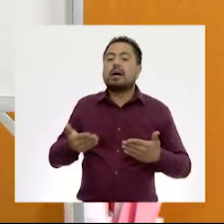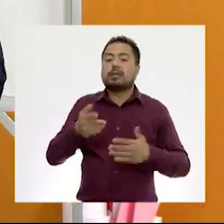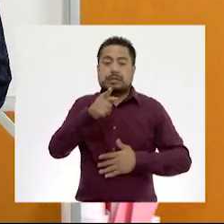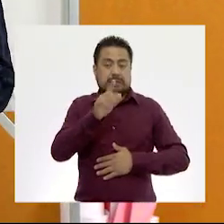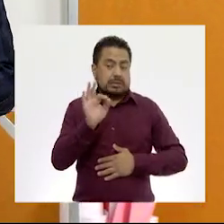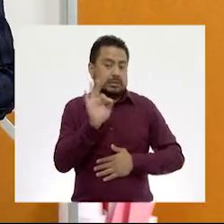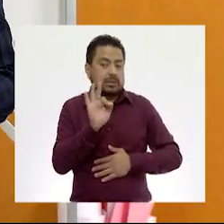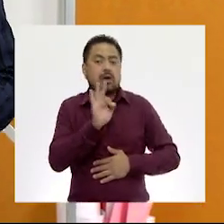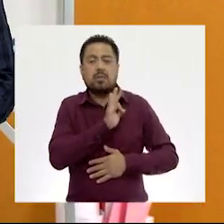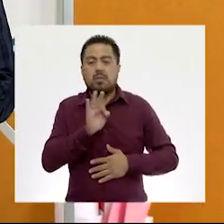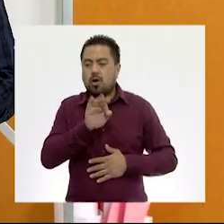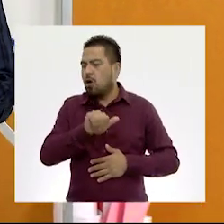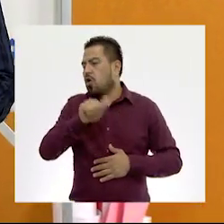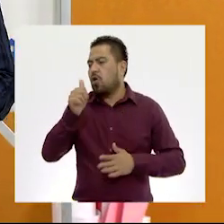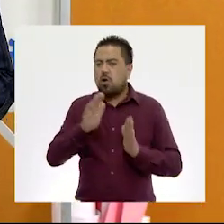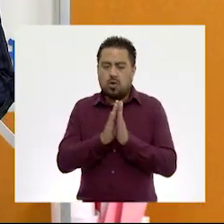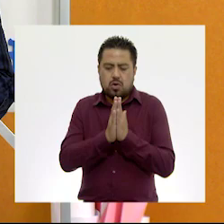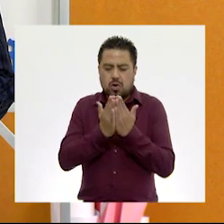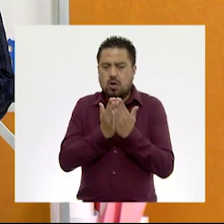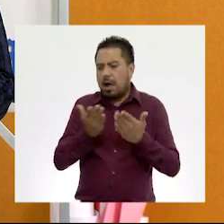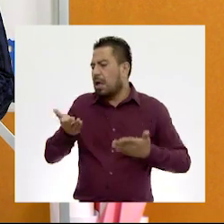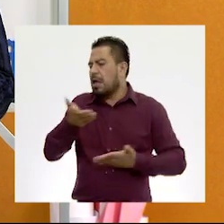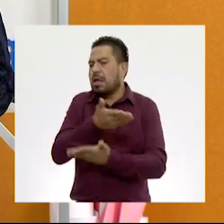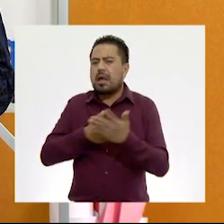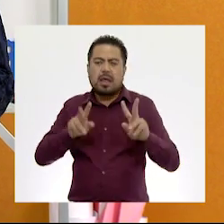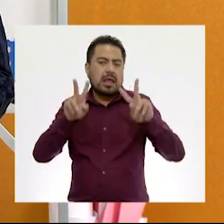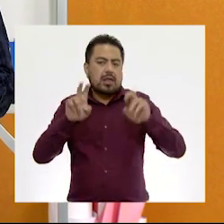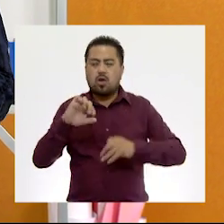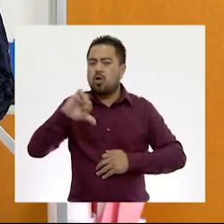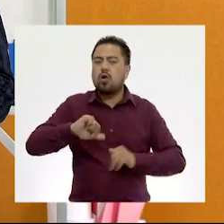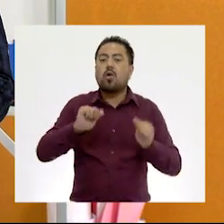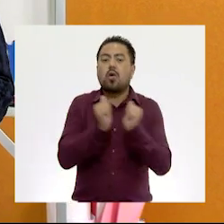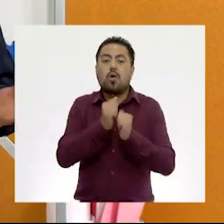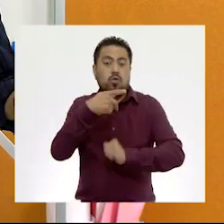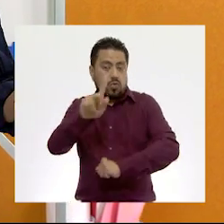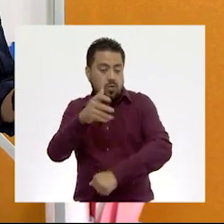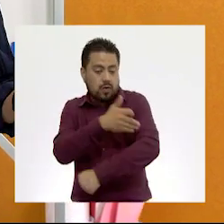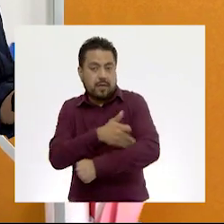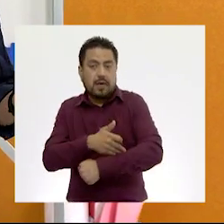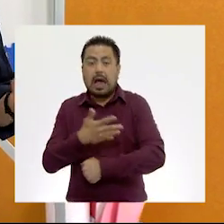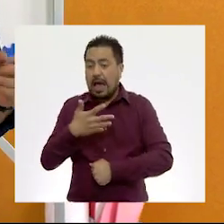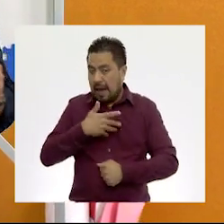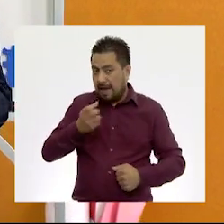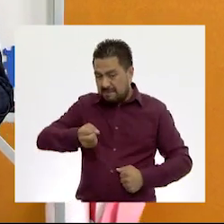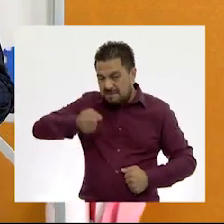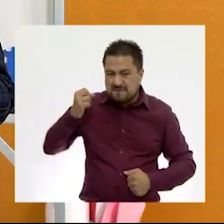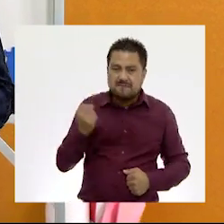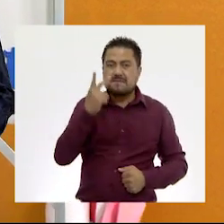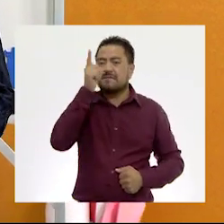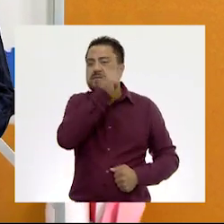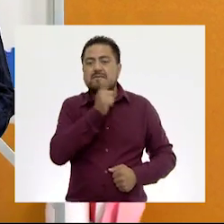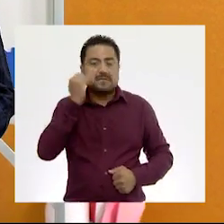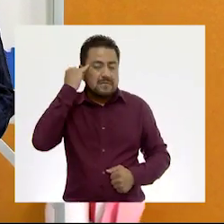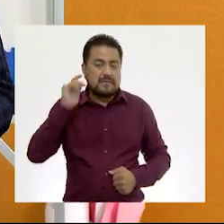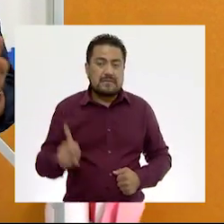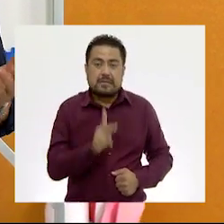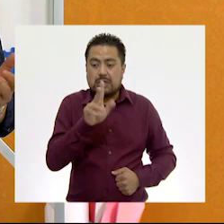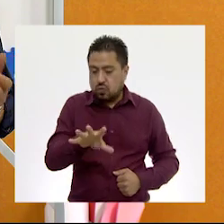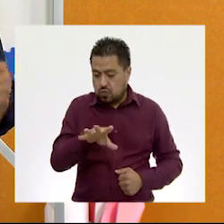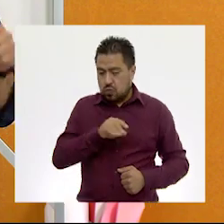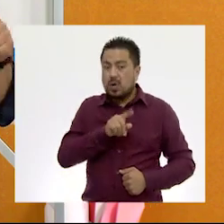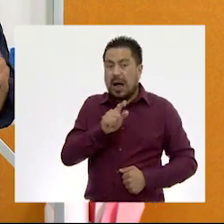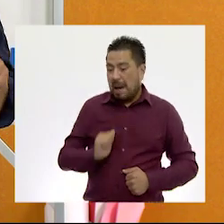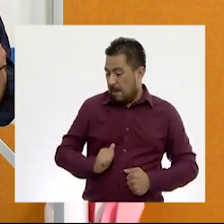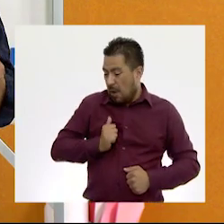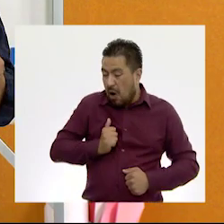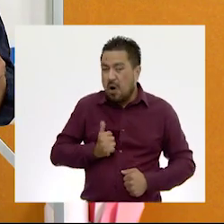es posible, consulta otros libros y comenta el tema de hoy con tu familia. Si tienes la fortuna de hablar una lengua indígena,